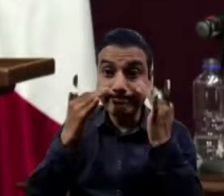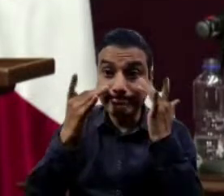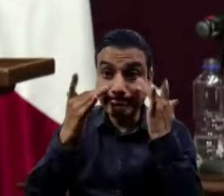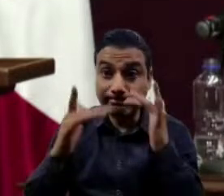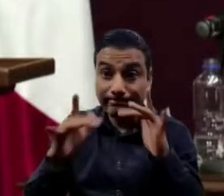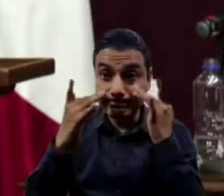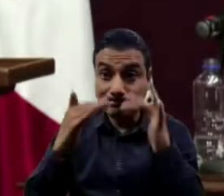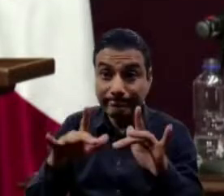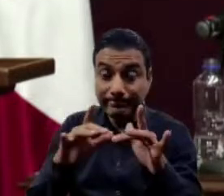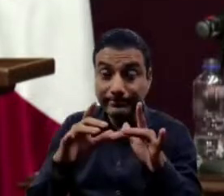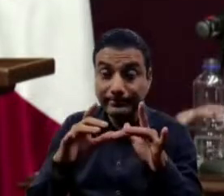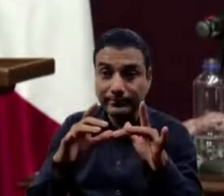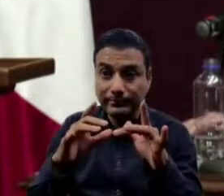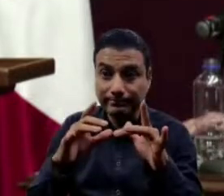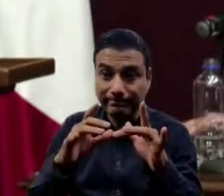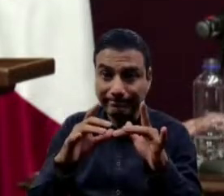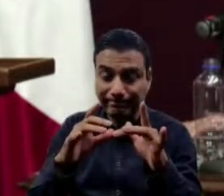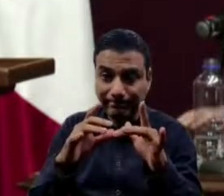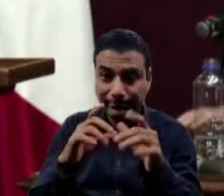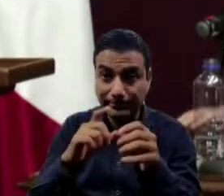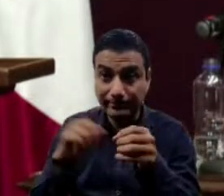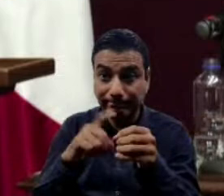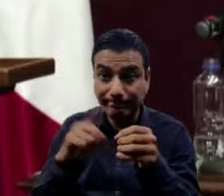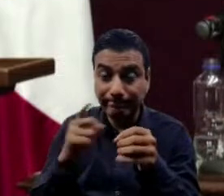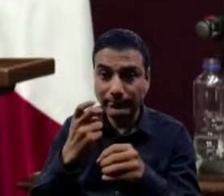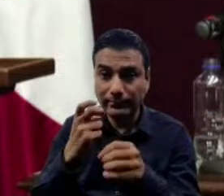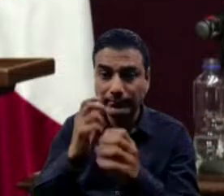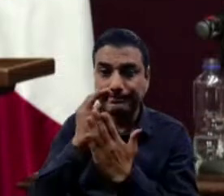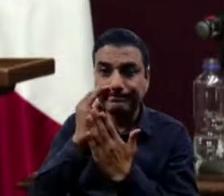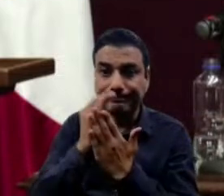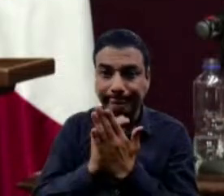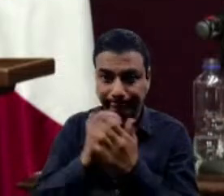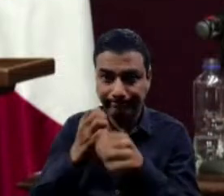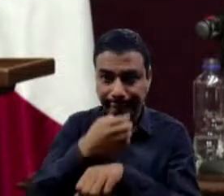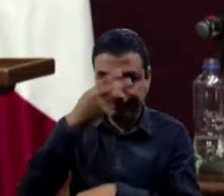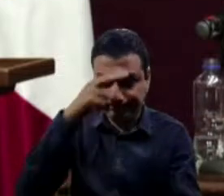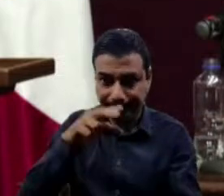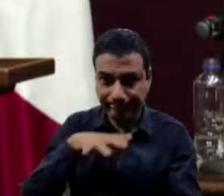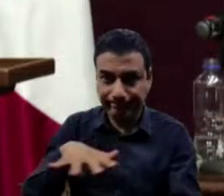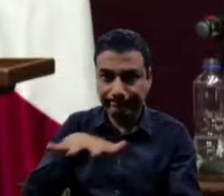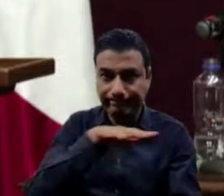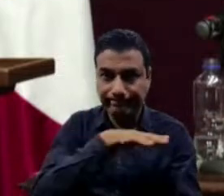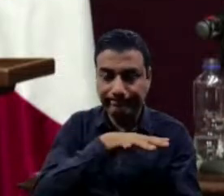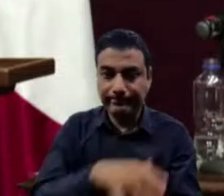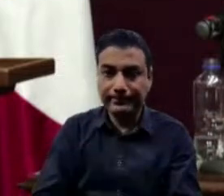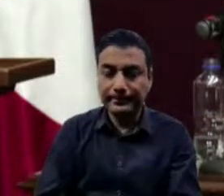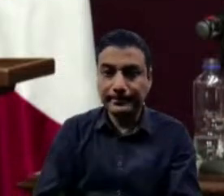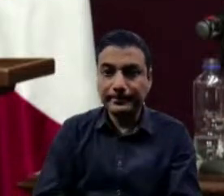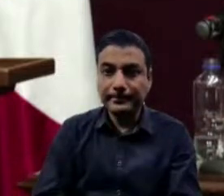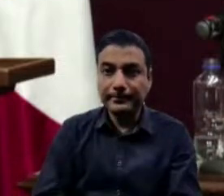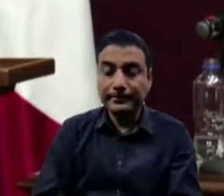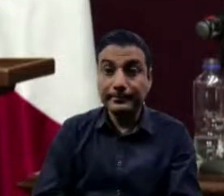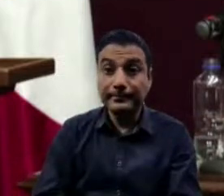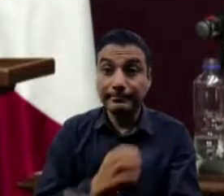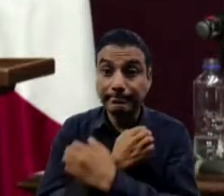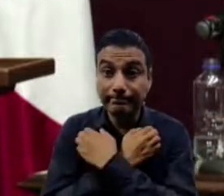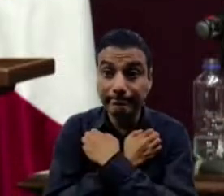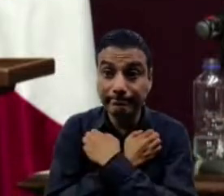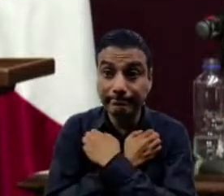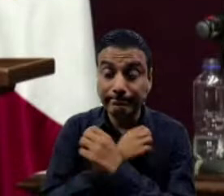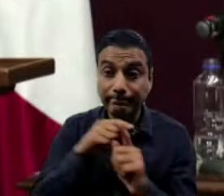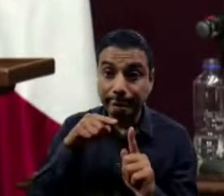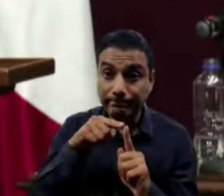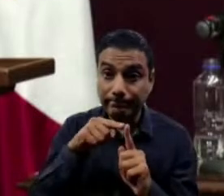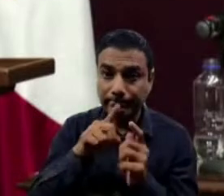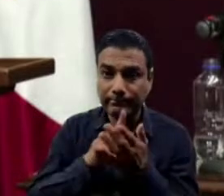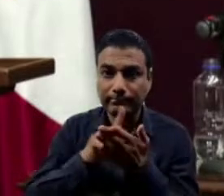niveles escolares del sistema educativo del Estado de México. La educación es un derecho humano,